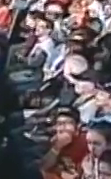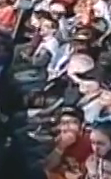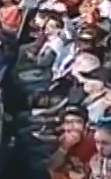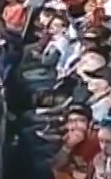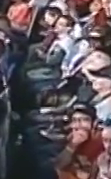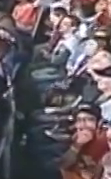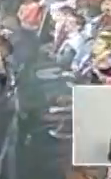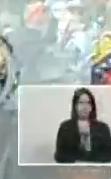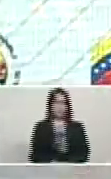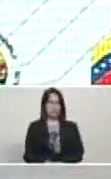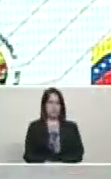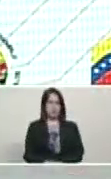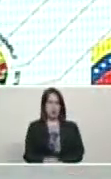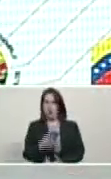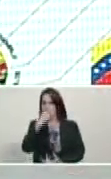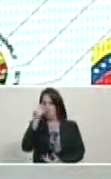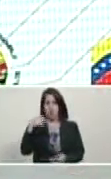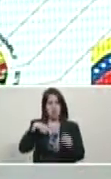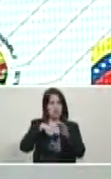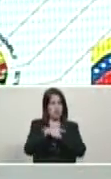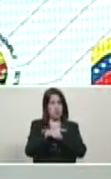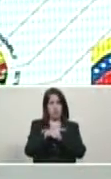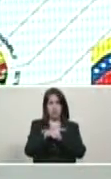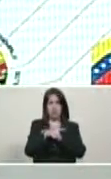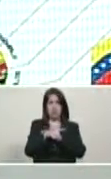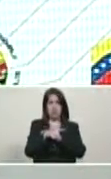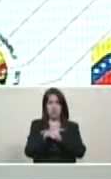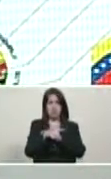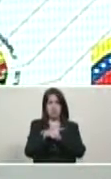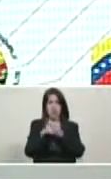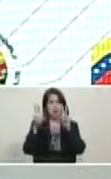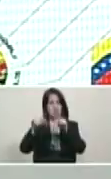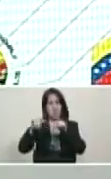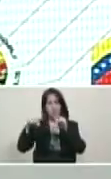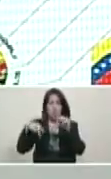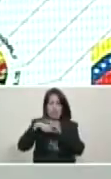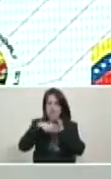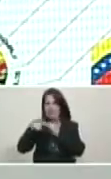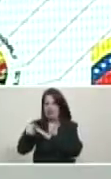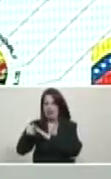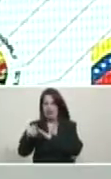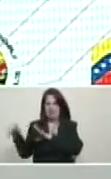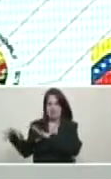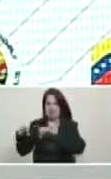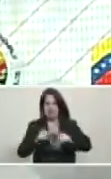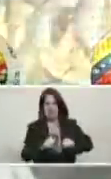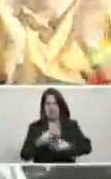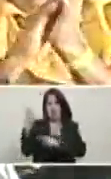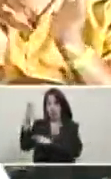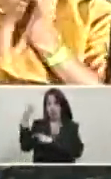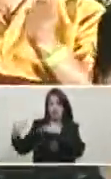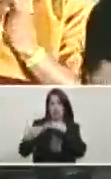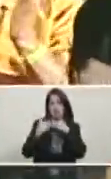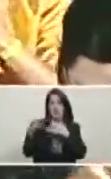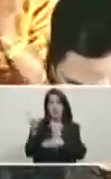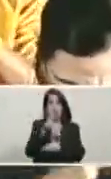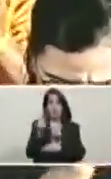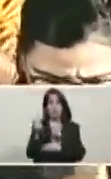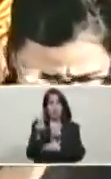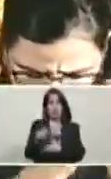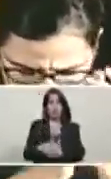no entro ni entrar a la agresión extranjera de la oligarquía colombiana contra venezuela